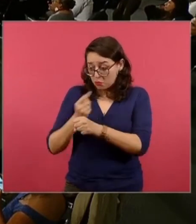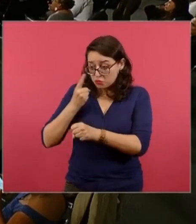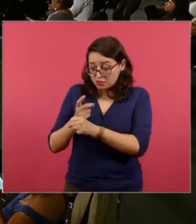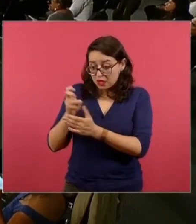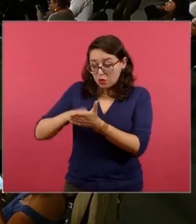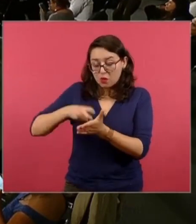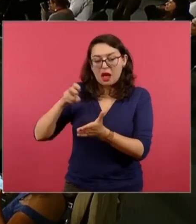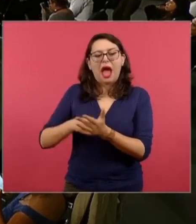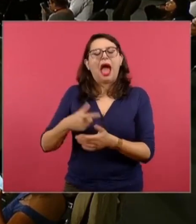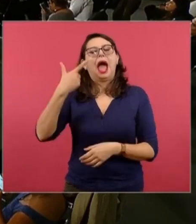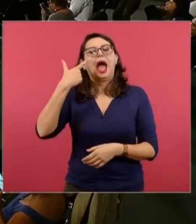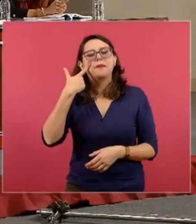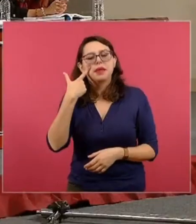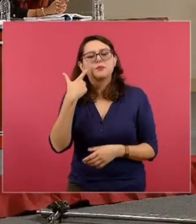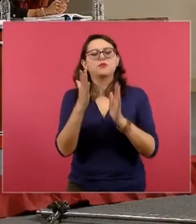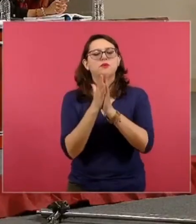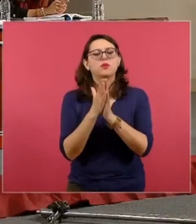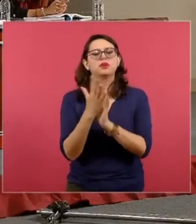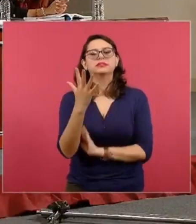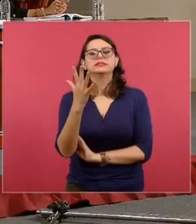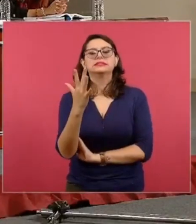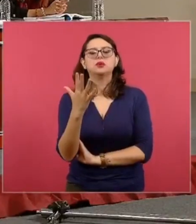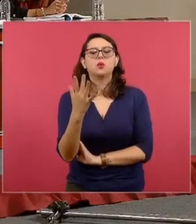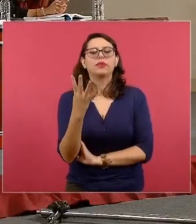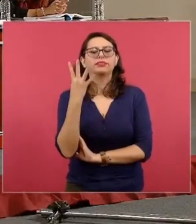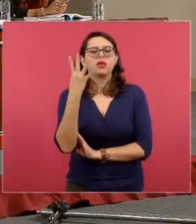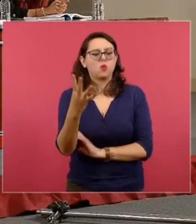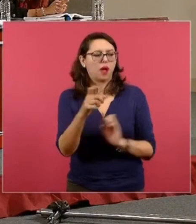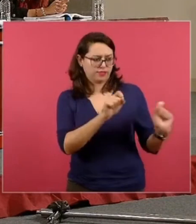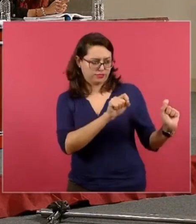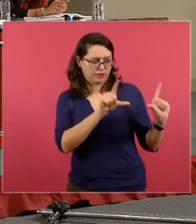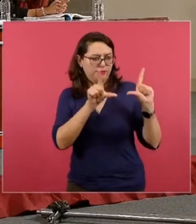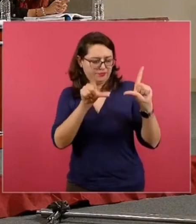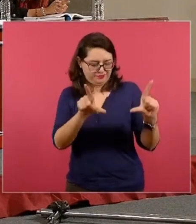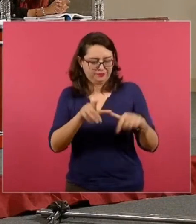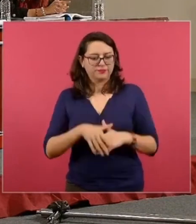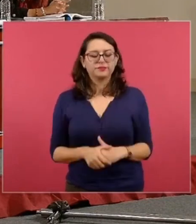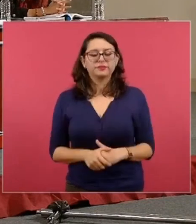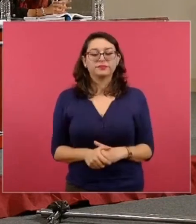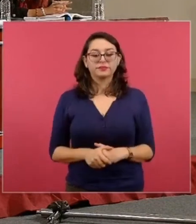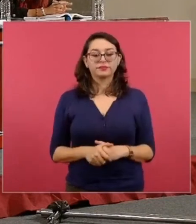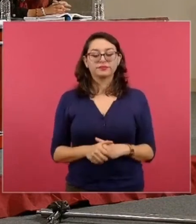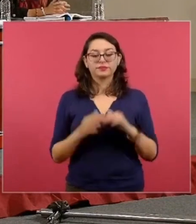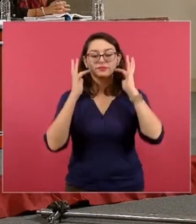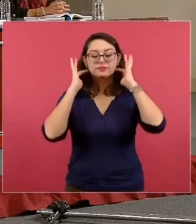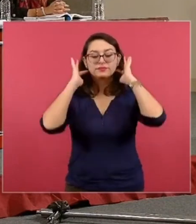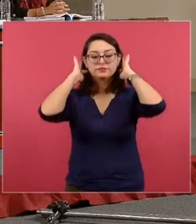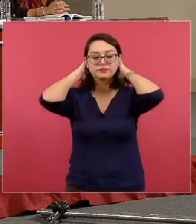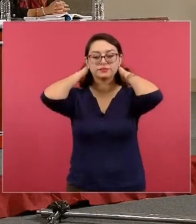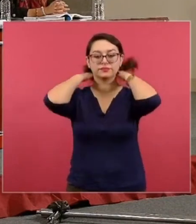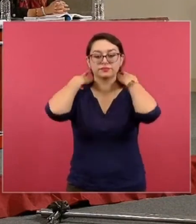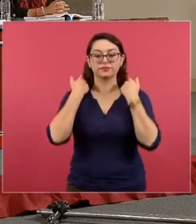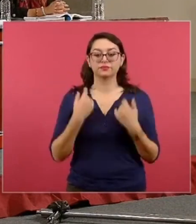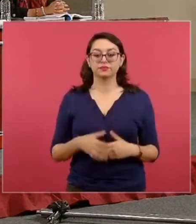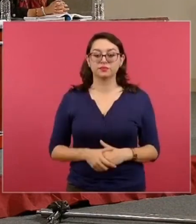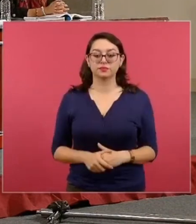la fe de ratas, la evidencia 54. Vamos a poner la fe de ratas que sucedió en el periodo